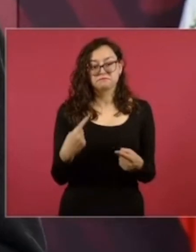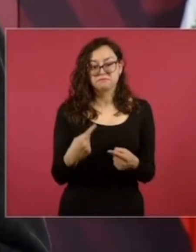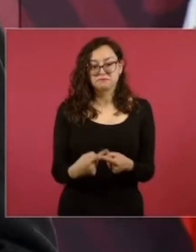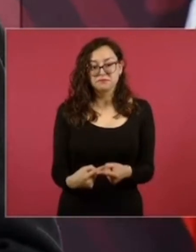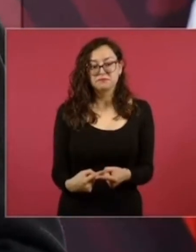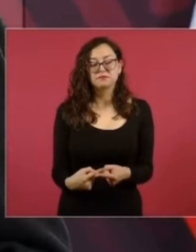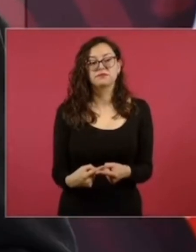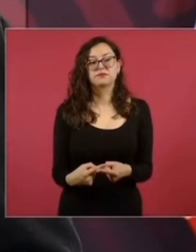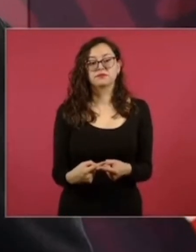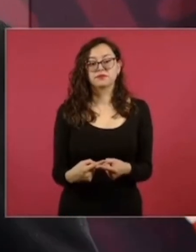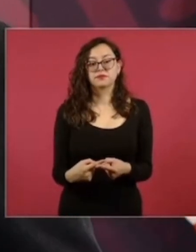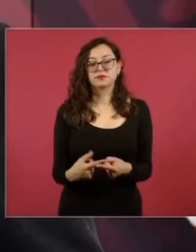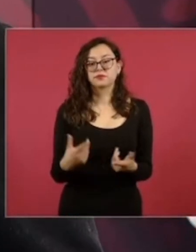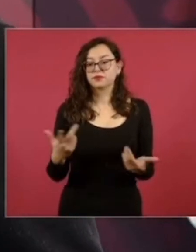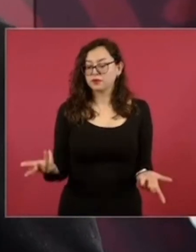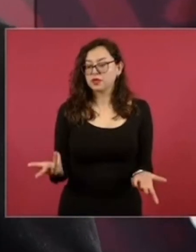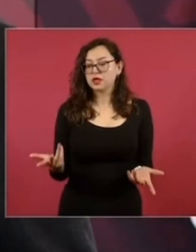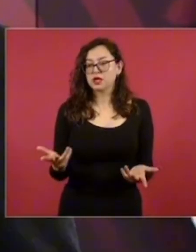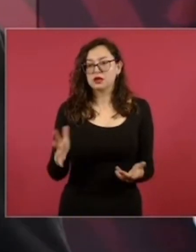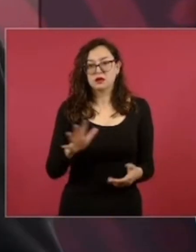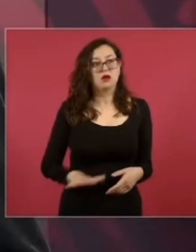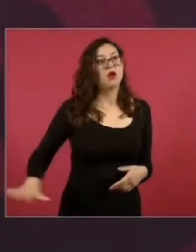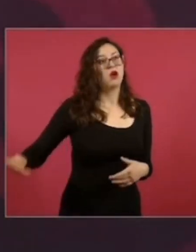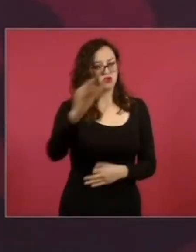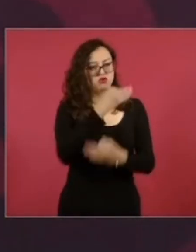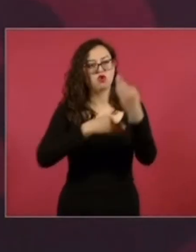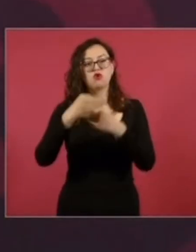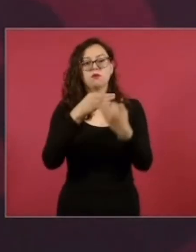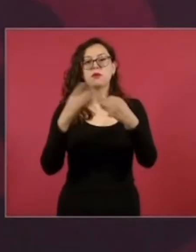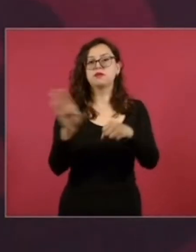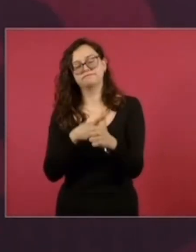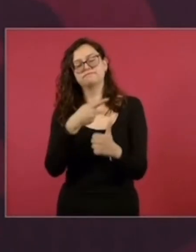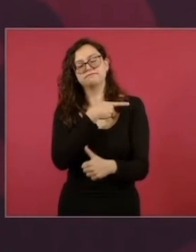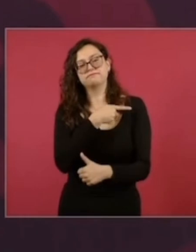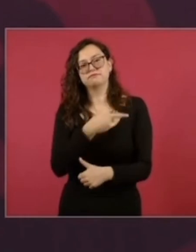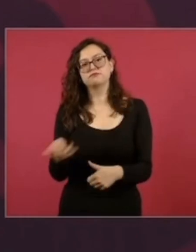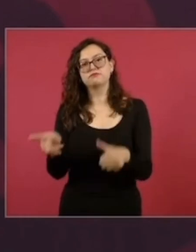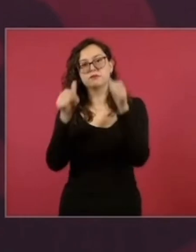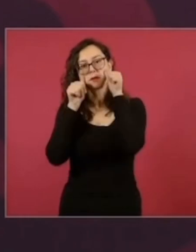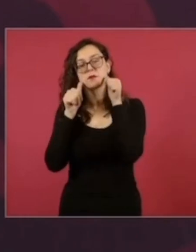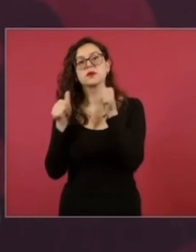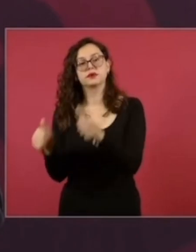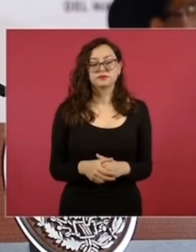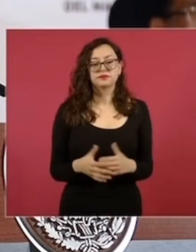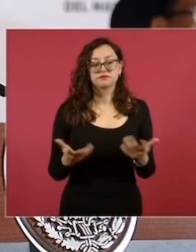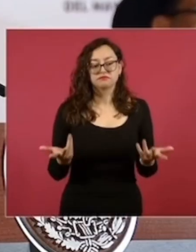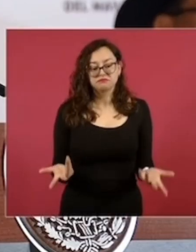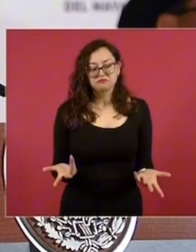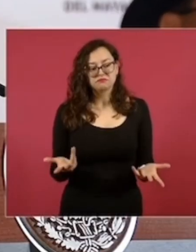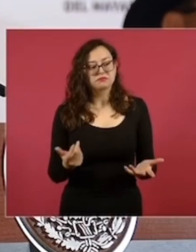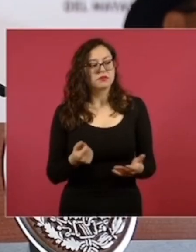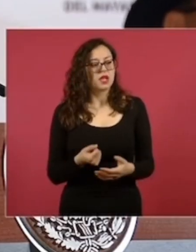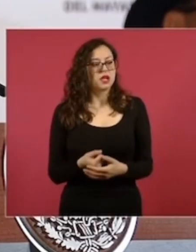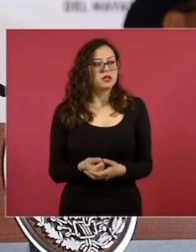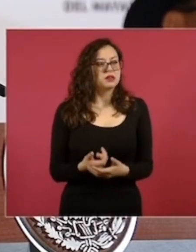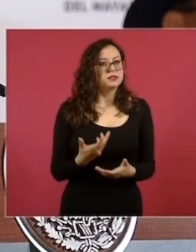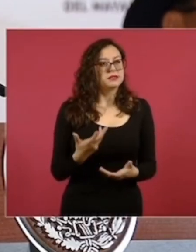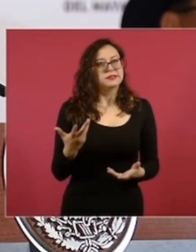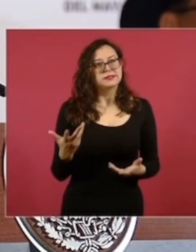nuestro principio de que por el bien de todos, primero los pobres. Y no solo fue una